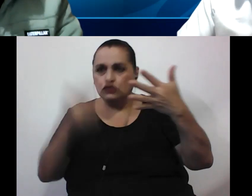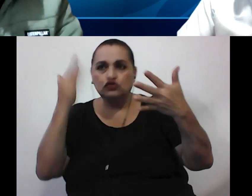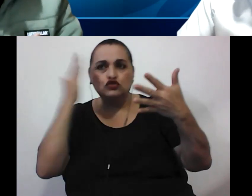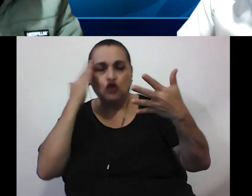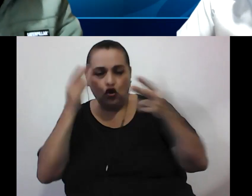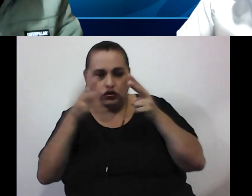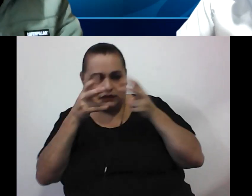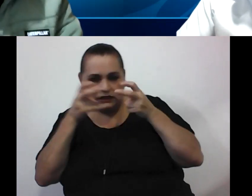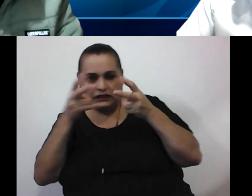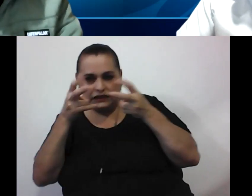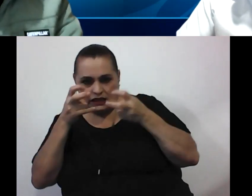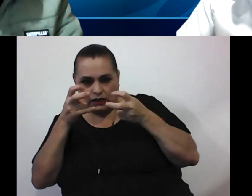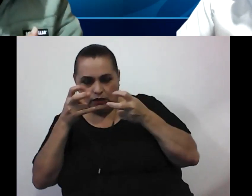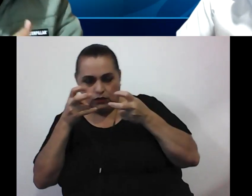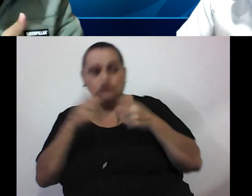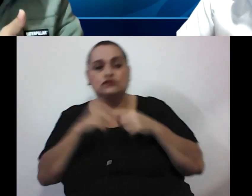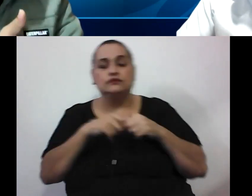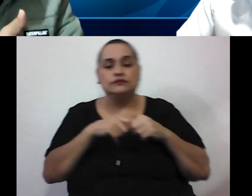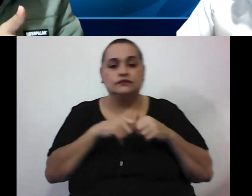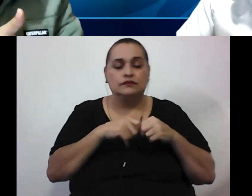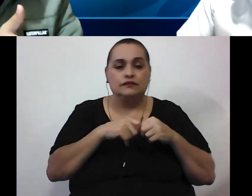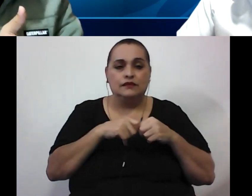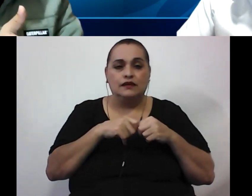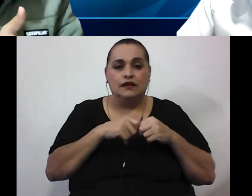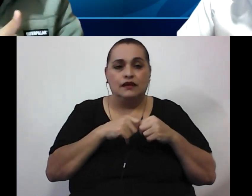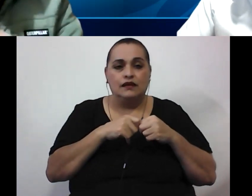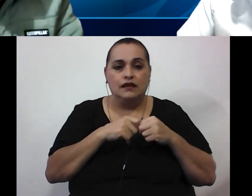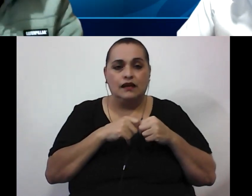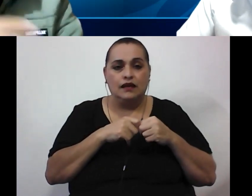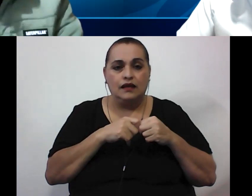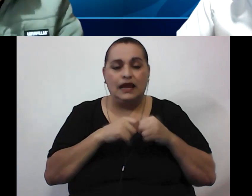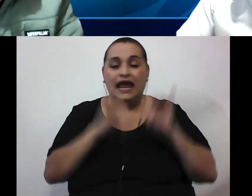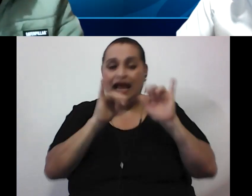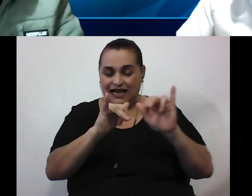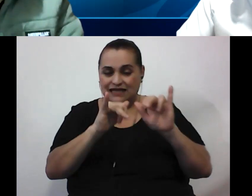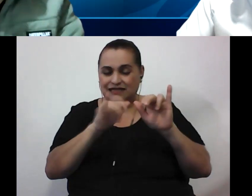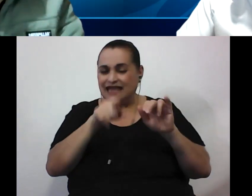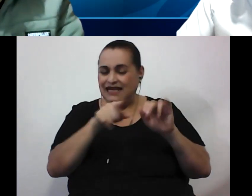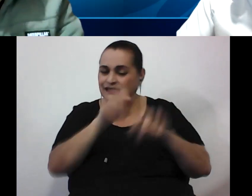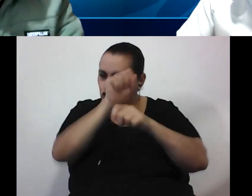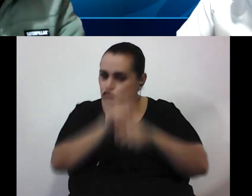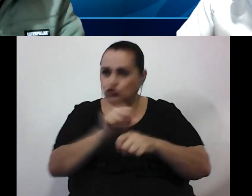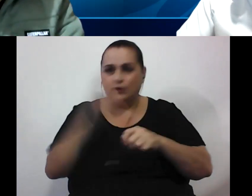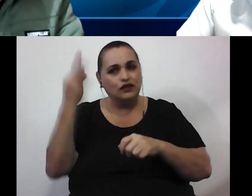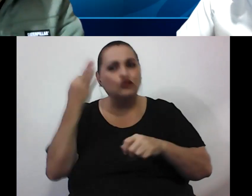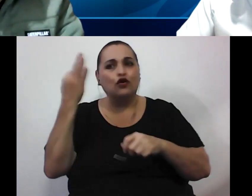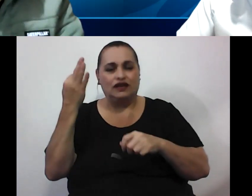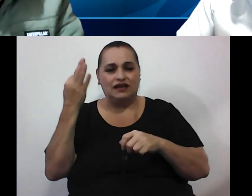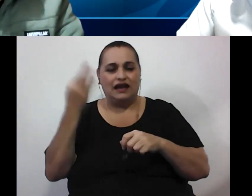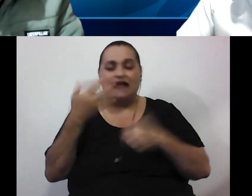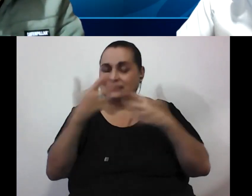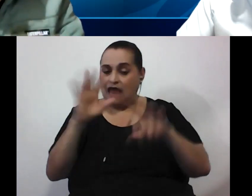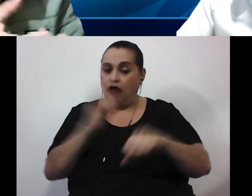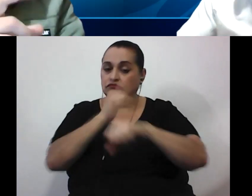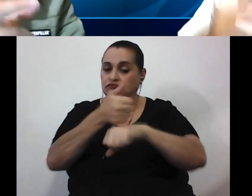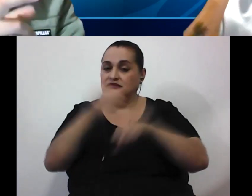¿verdad? Pareciera muy obvio, pero bueno, es esa corriente teórica que está muy instalada en el sistema